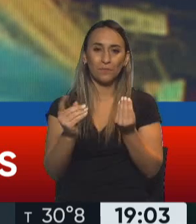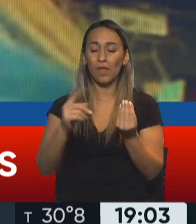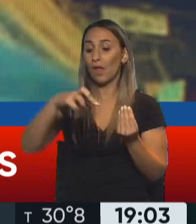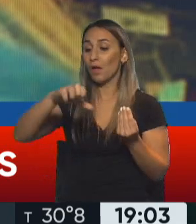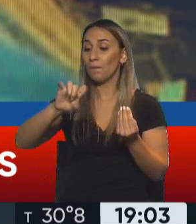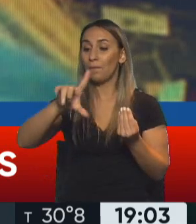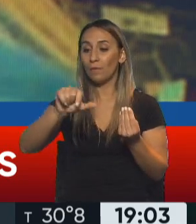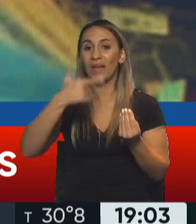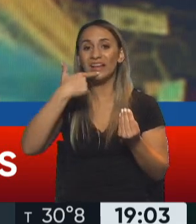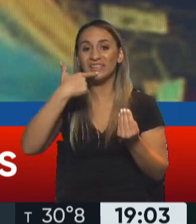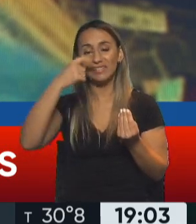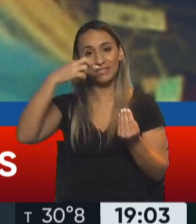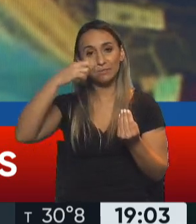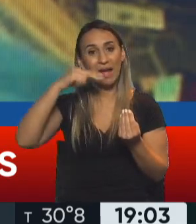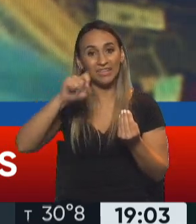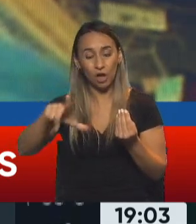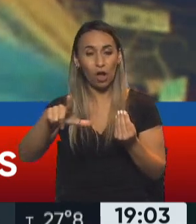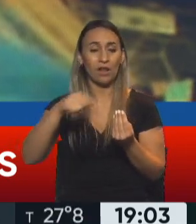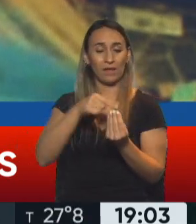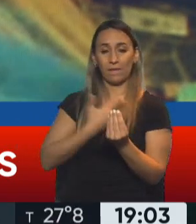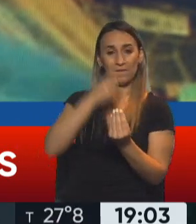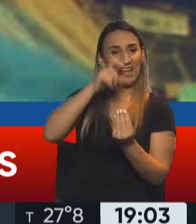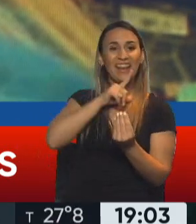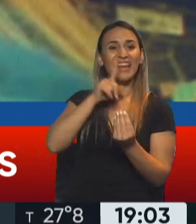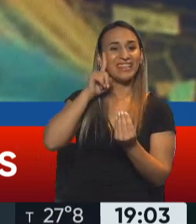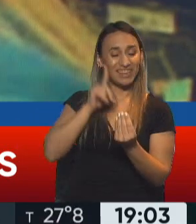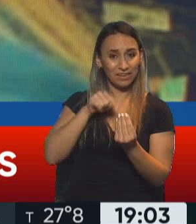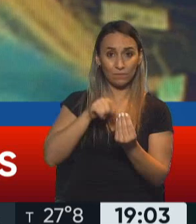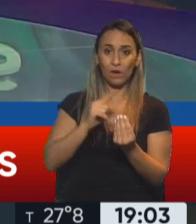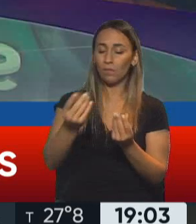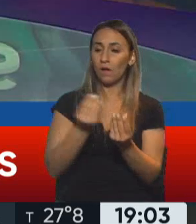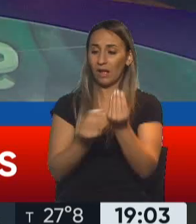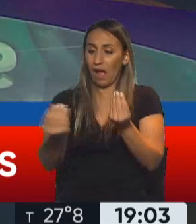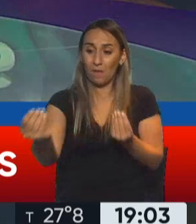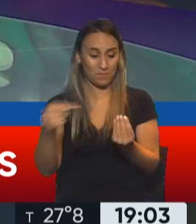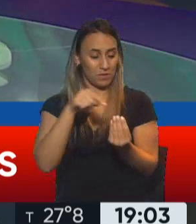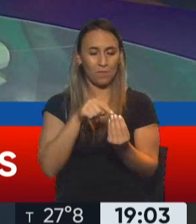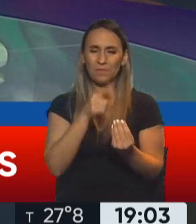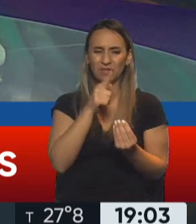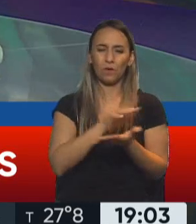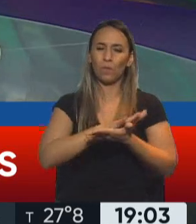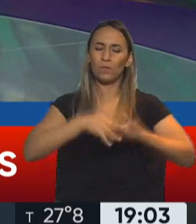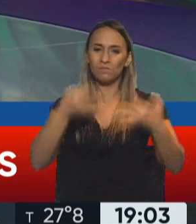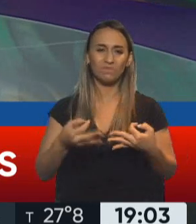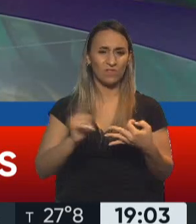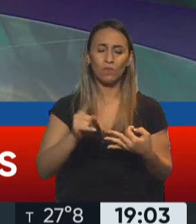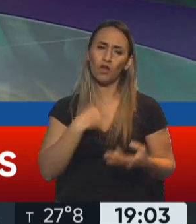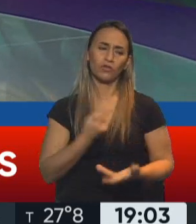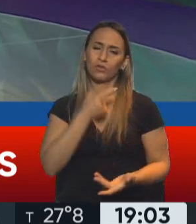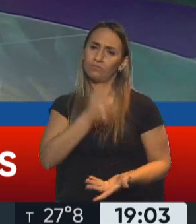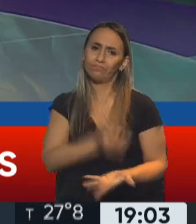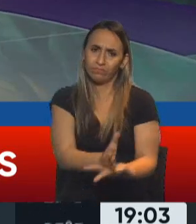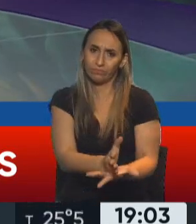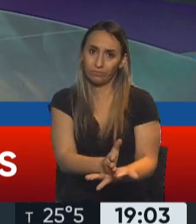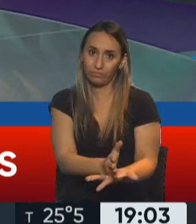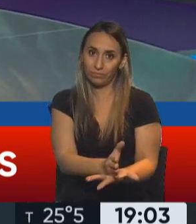fue demasiado prolija. Roberto Feletti con el puño sobre la mesa. Bueno, nosotros le salimos a contestar con un gesto político mucho más fuerte. Me parece que va más por ese